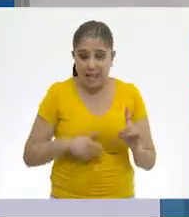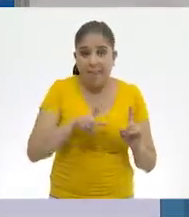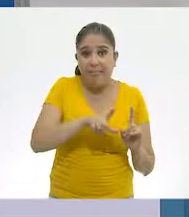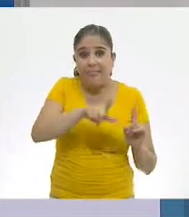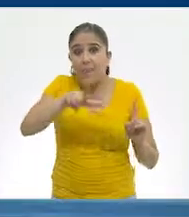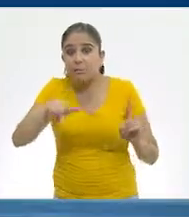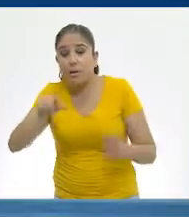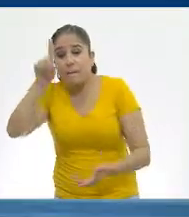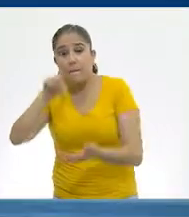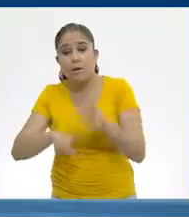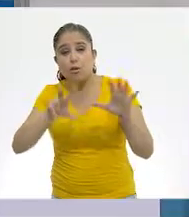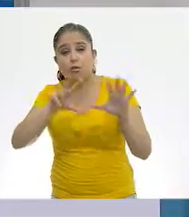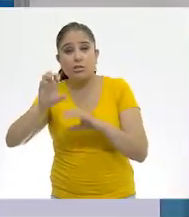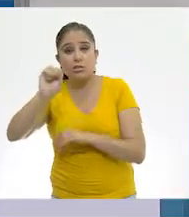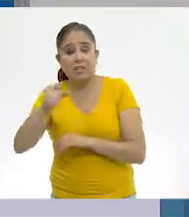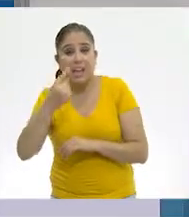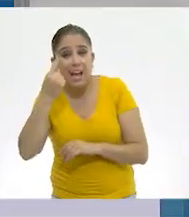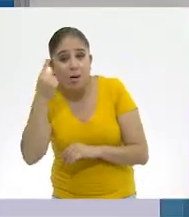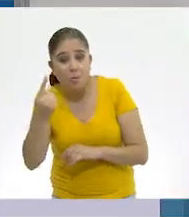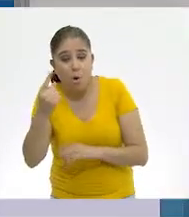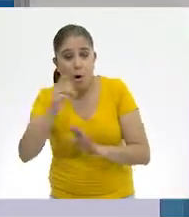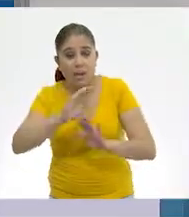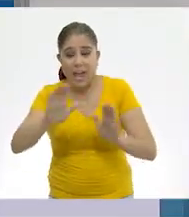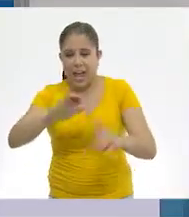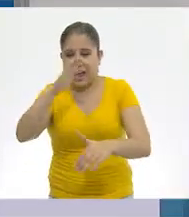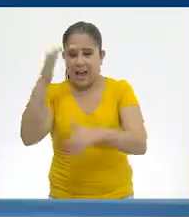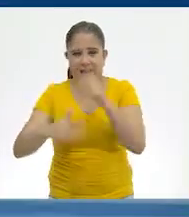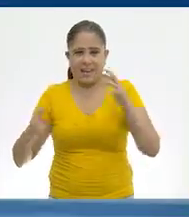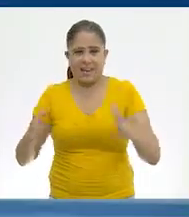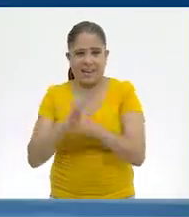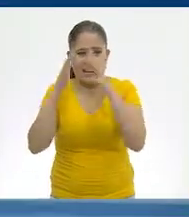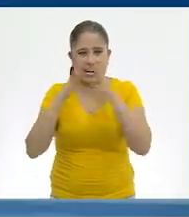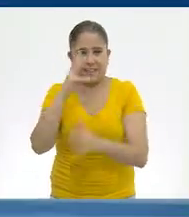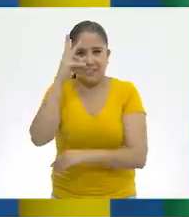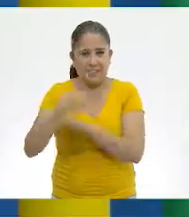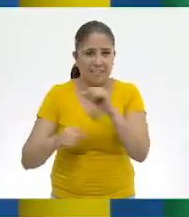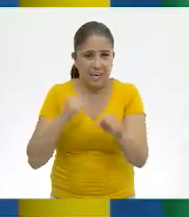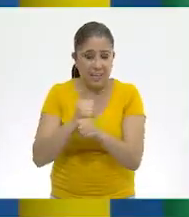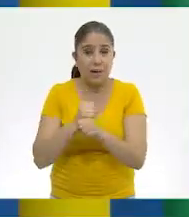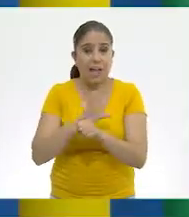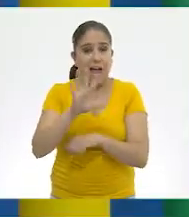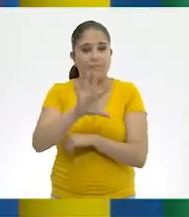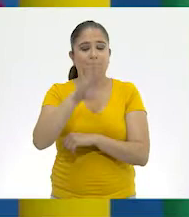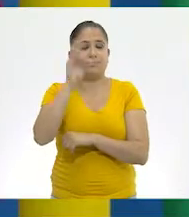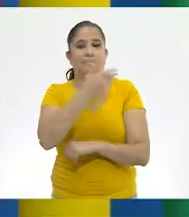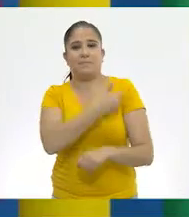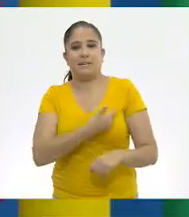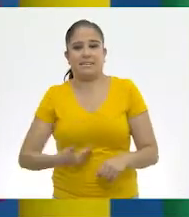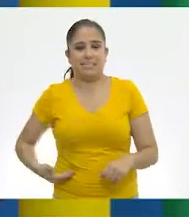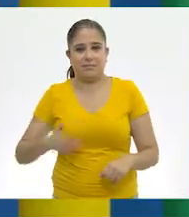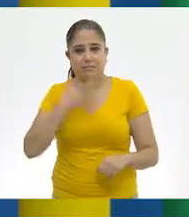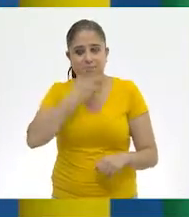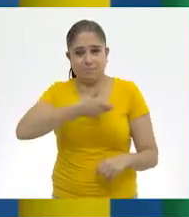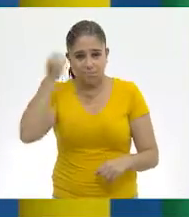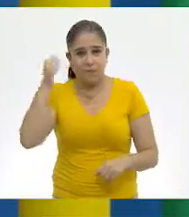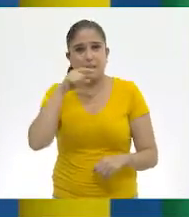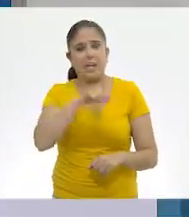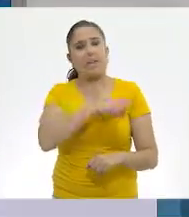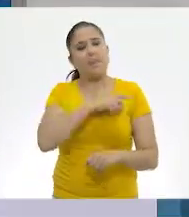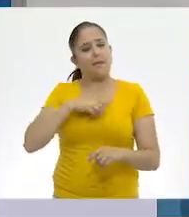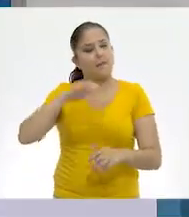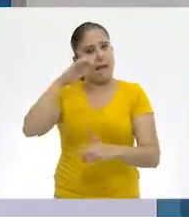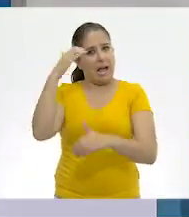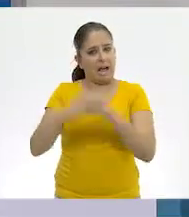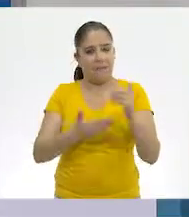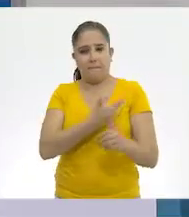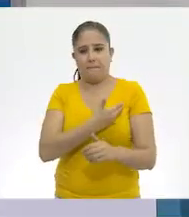en 1861, cuando terminó la Guerra de 3 años, Benito Juárez fue electo presidente. Y él debió haber concluido su